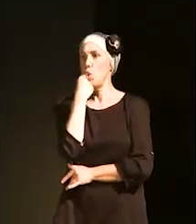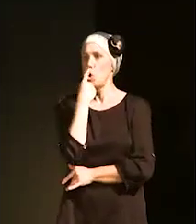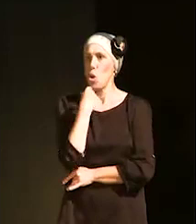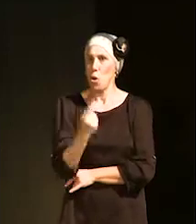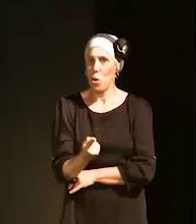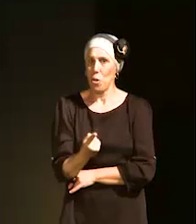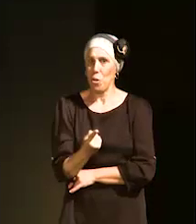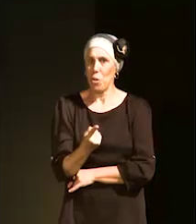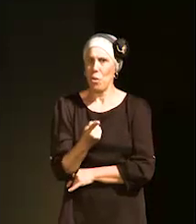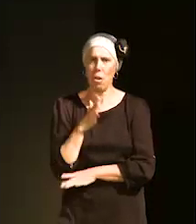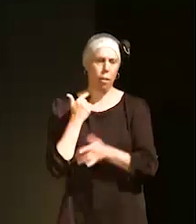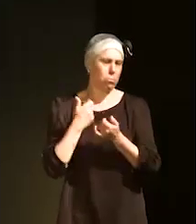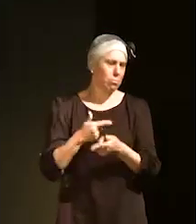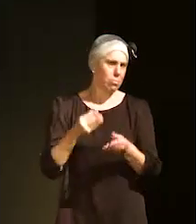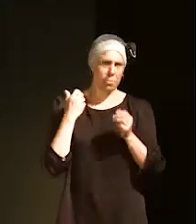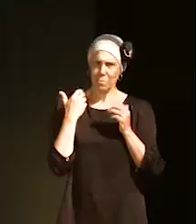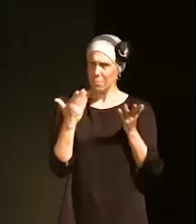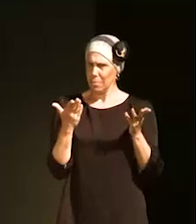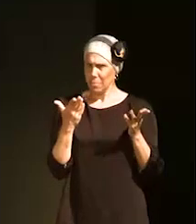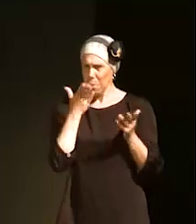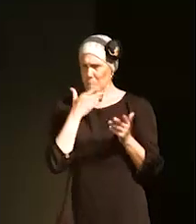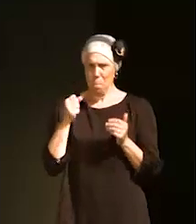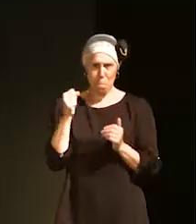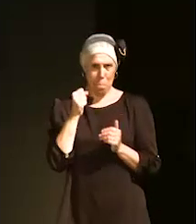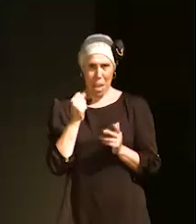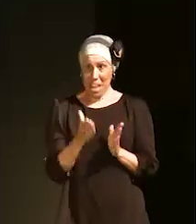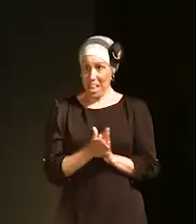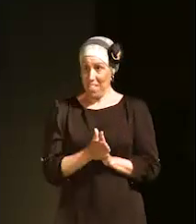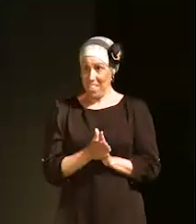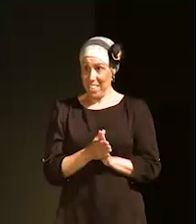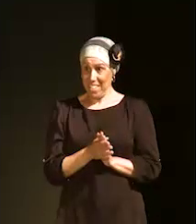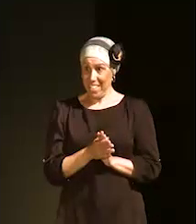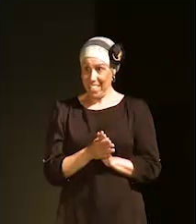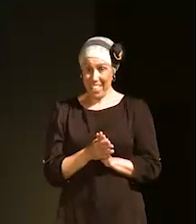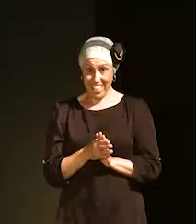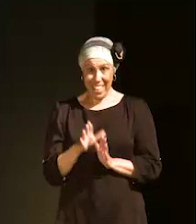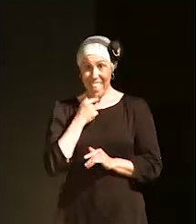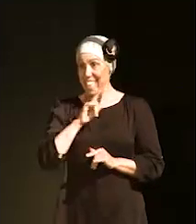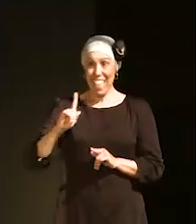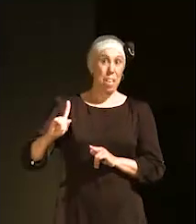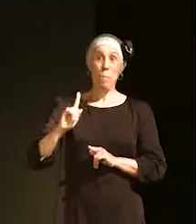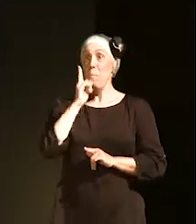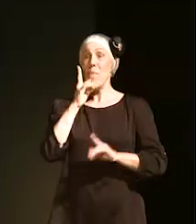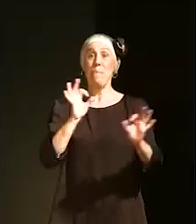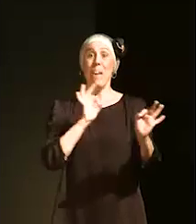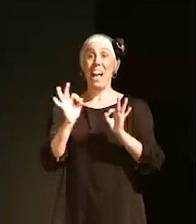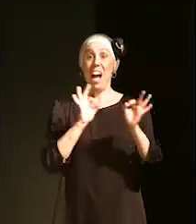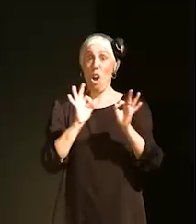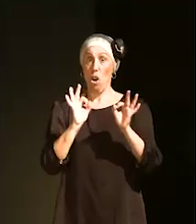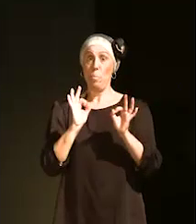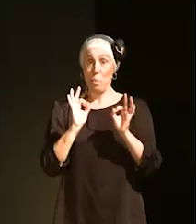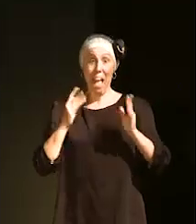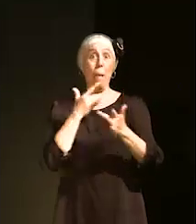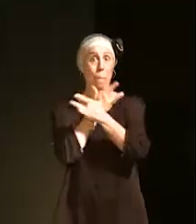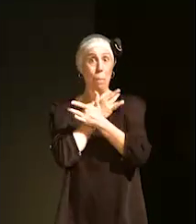y es una grande si desde la primera obra del grupo rawal una maría doña